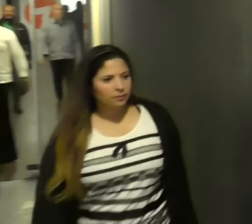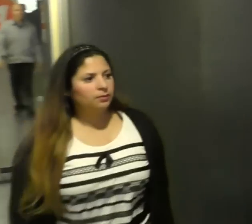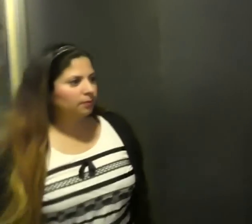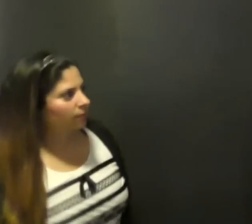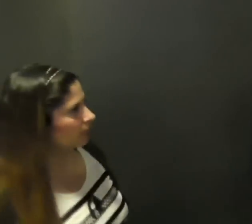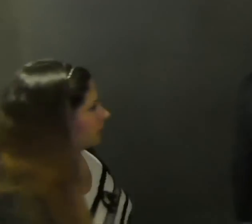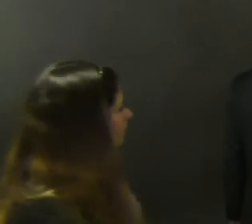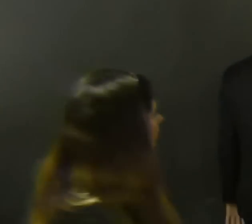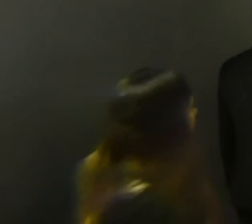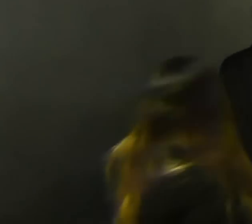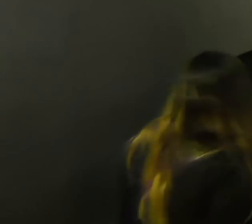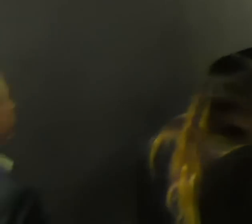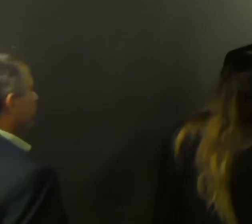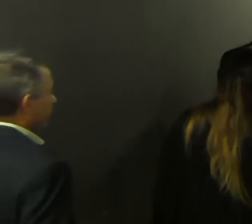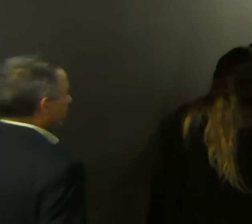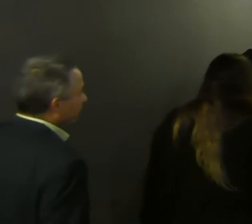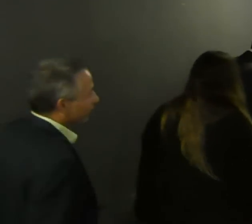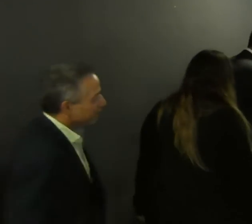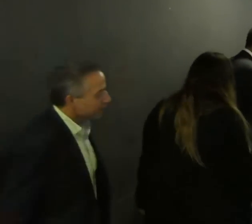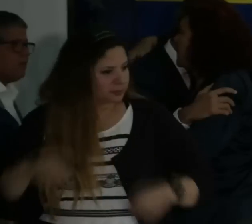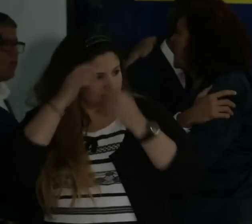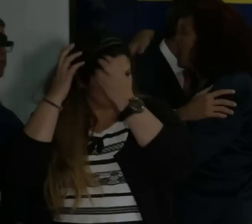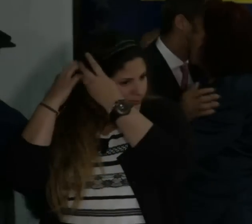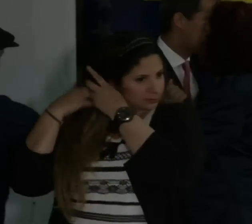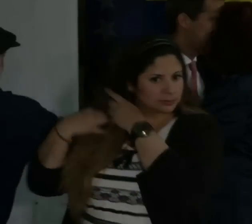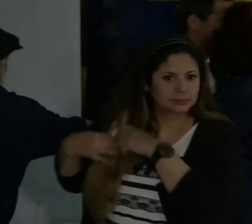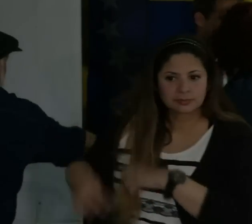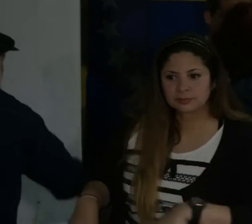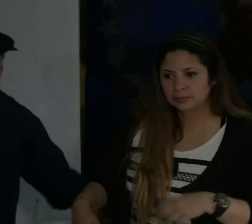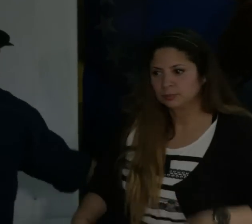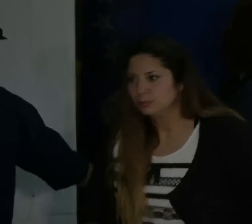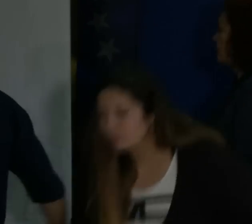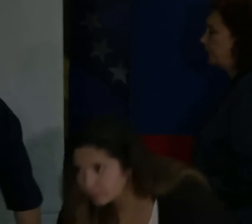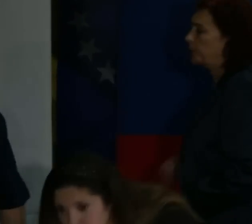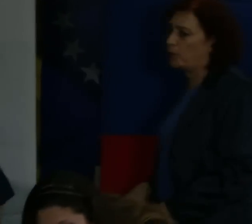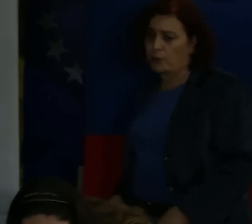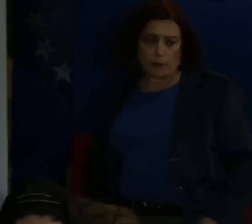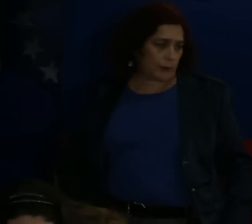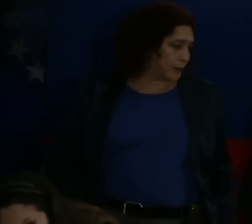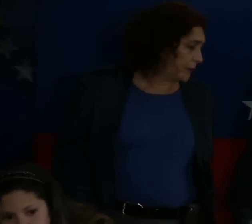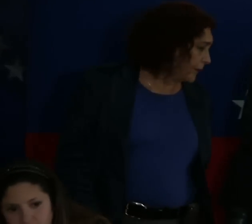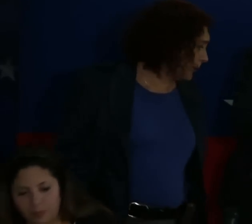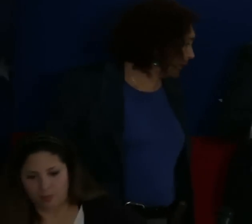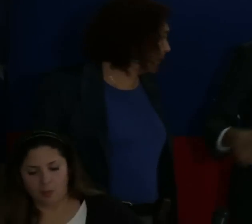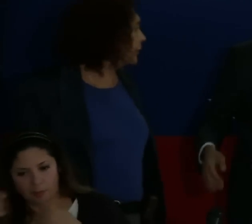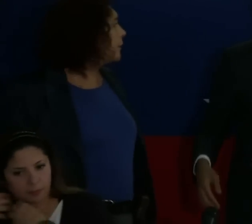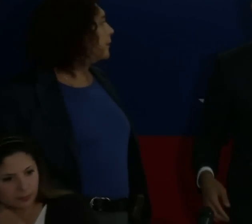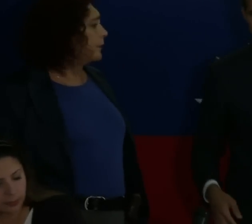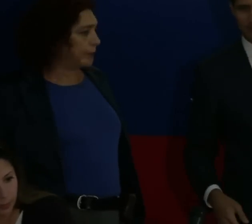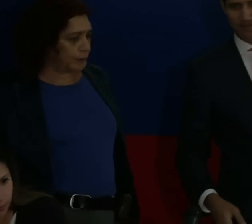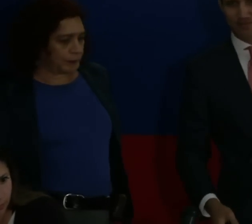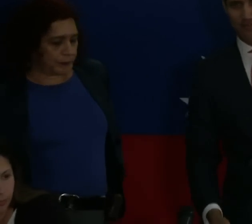En Venezuela, dos colaboradores del líder opositor Juan Guaidó están en el ojo del huracán, acusados de haber malversado fondos destinados a los